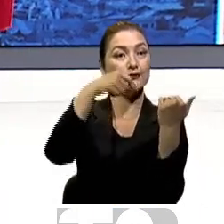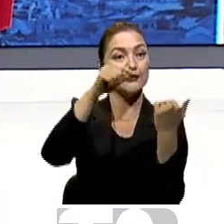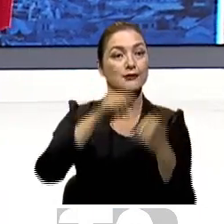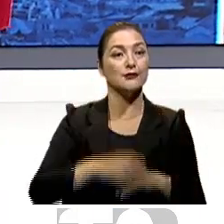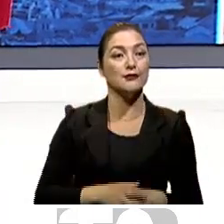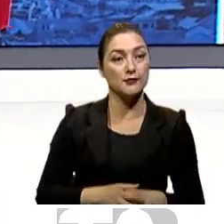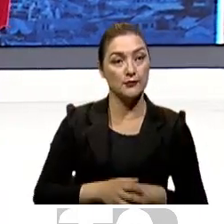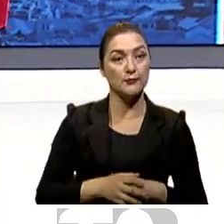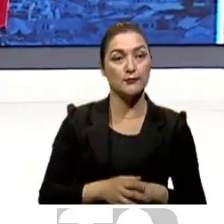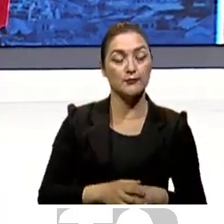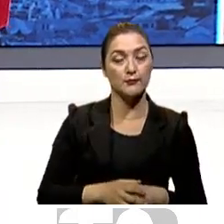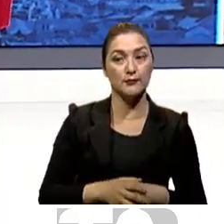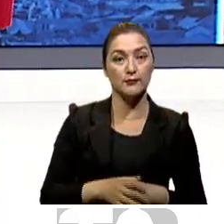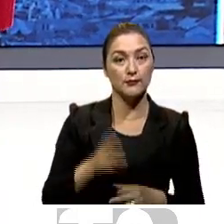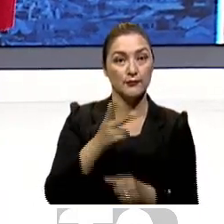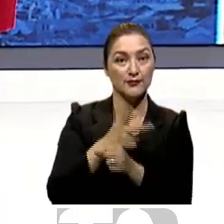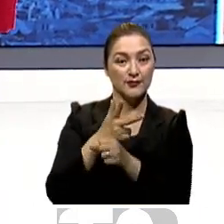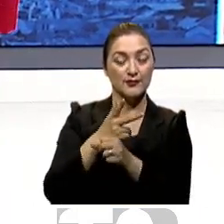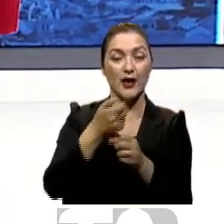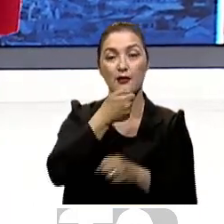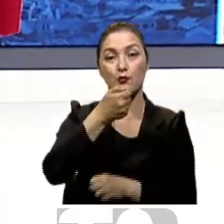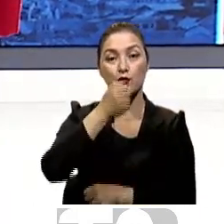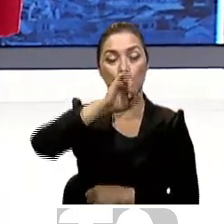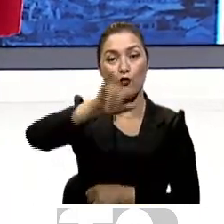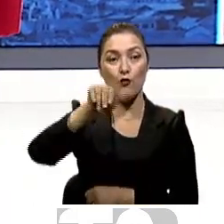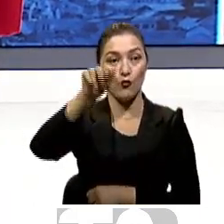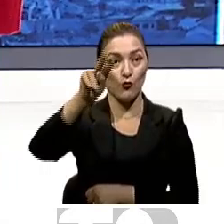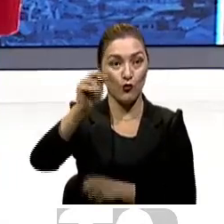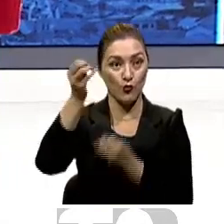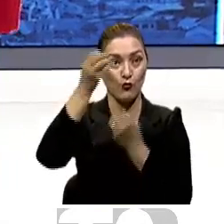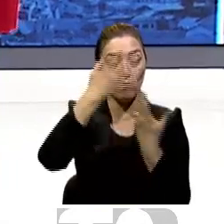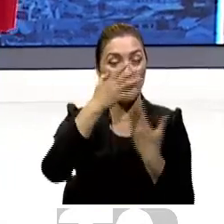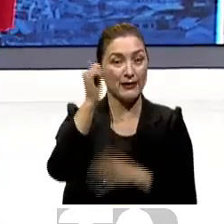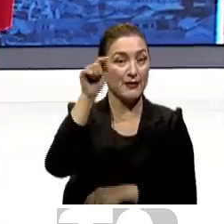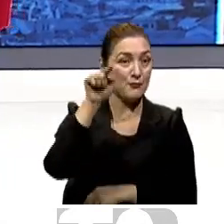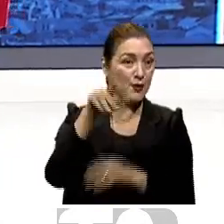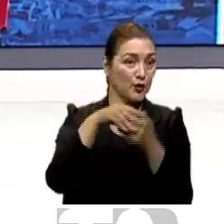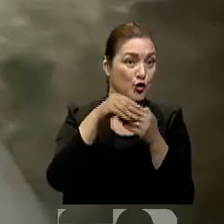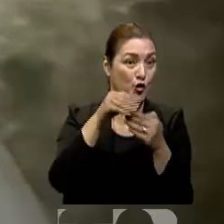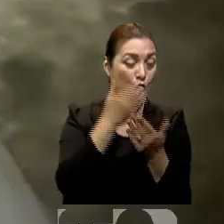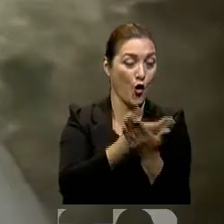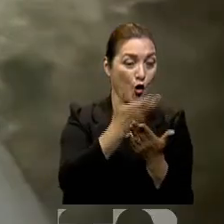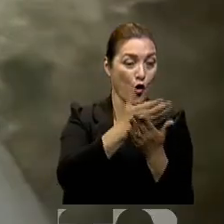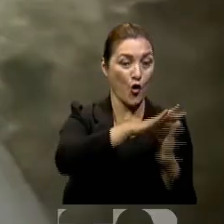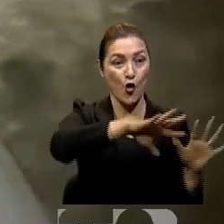los individuos se llevaron $2,000 entre artículos y dinero en efectivo.